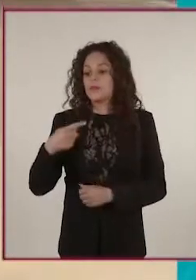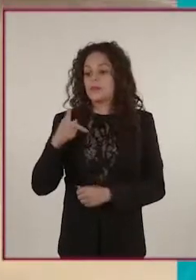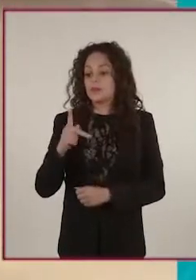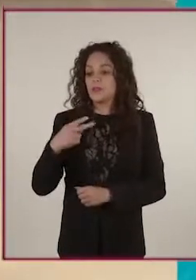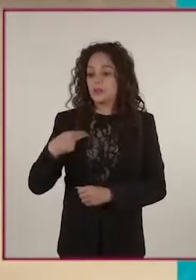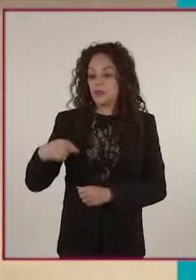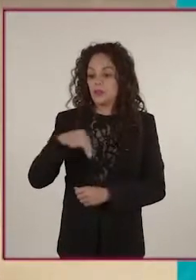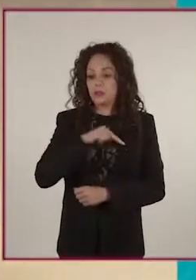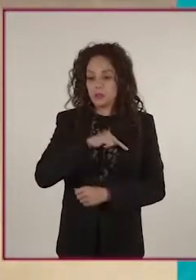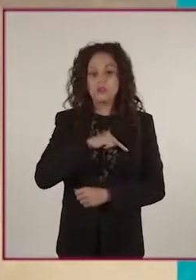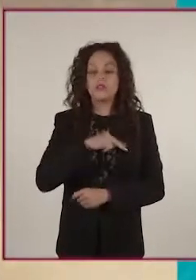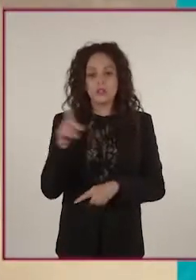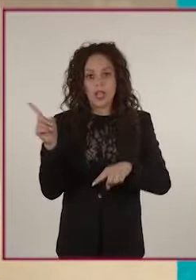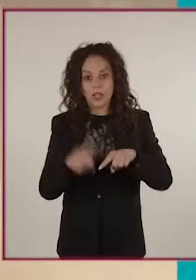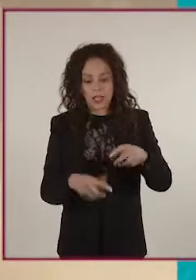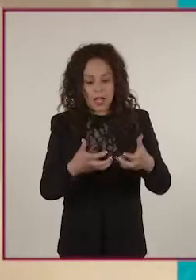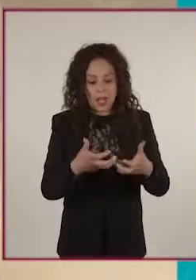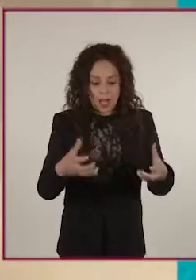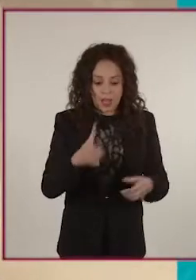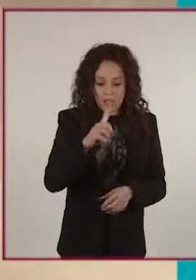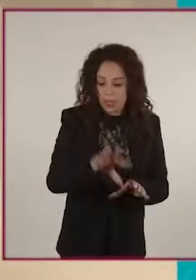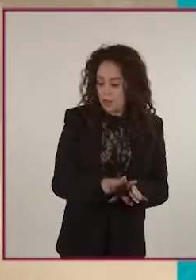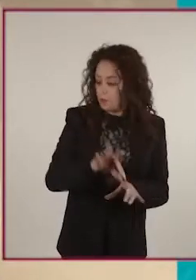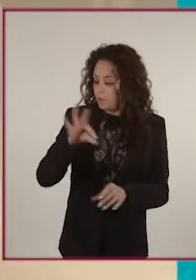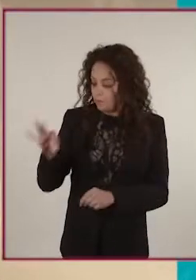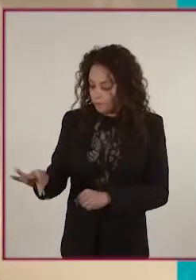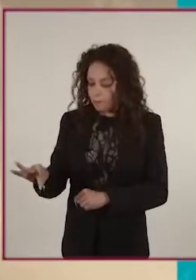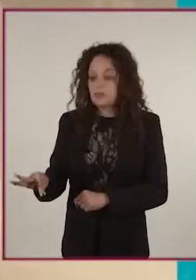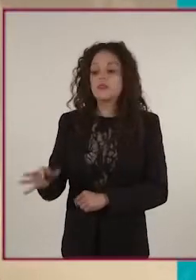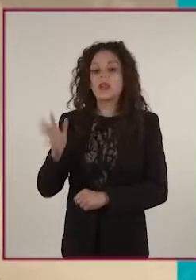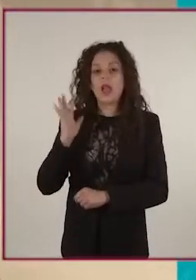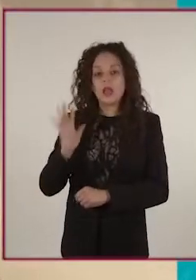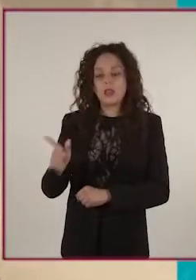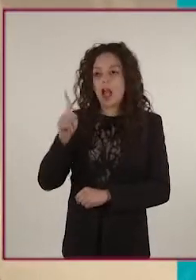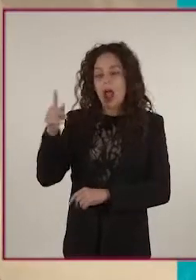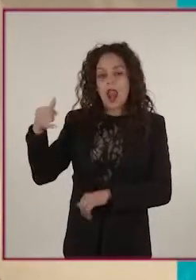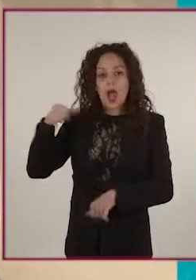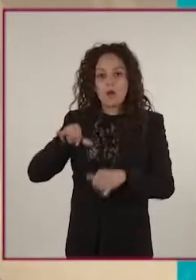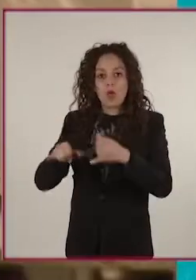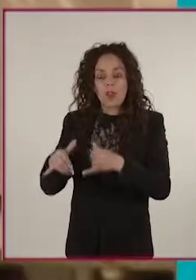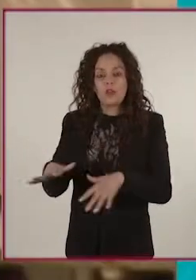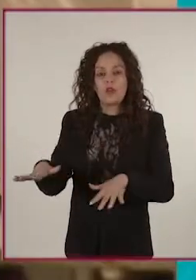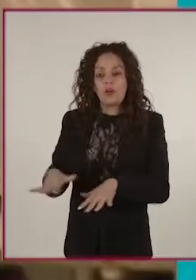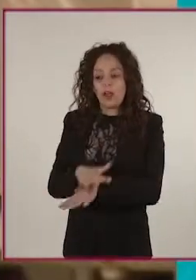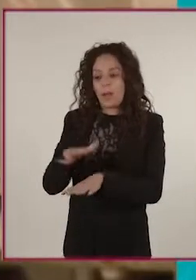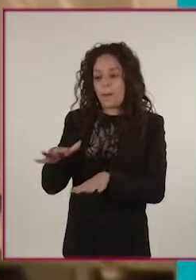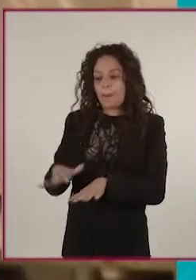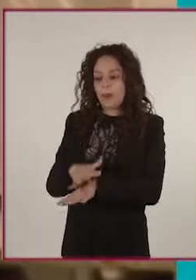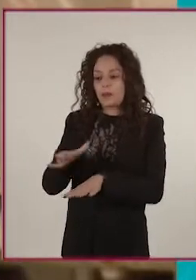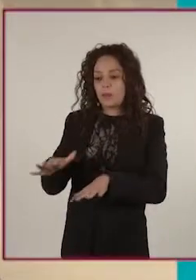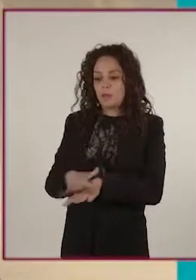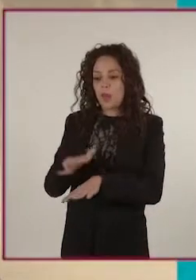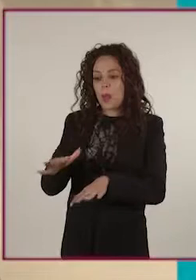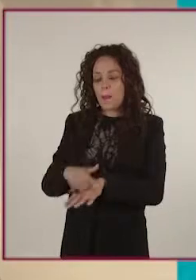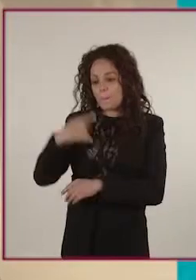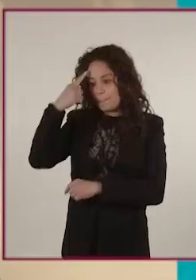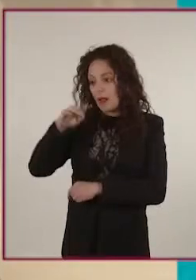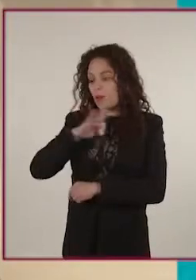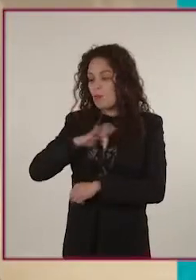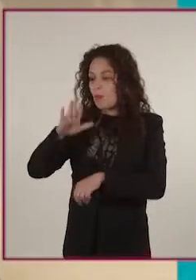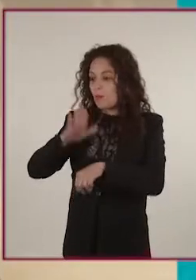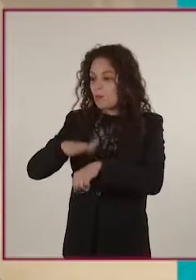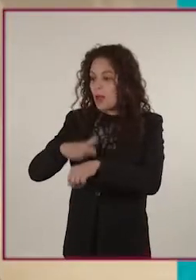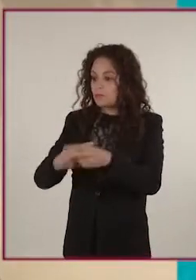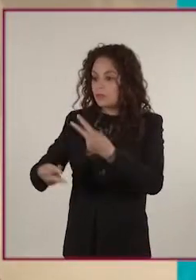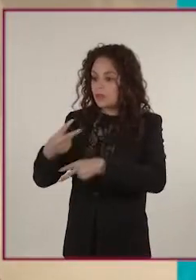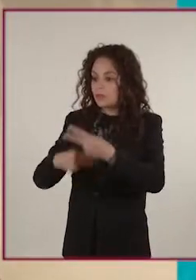que fue aislada de tierra y ya la hemos ido en el laboratorio modificando para que haga más de lo que queremos, ¿no?